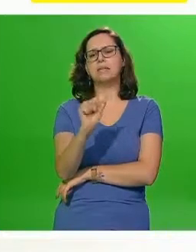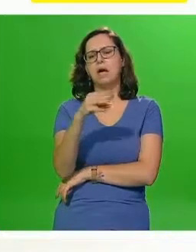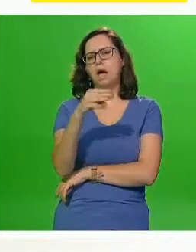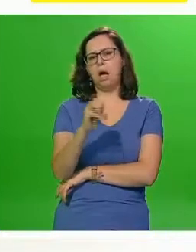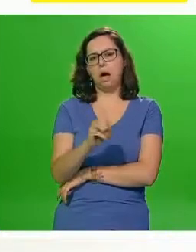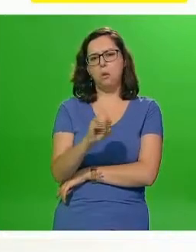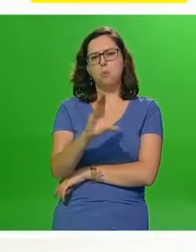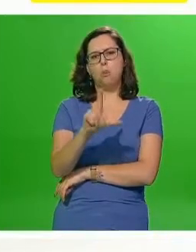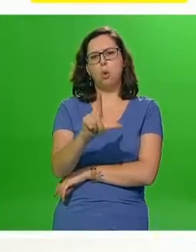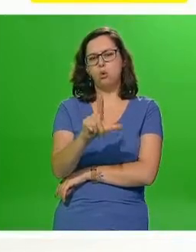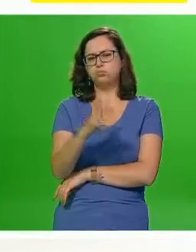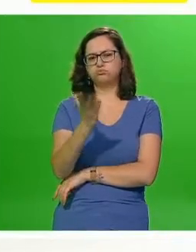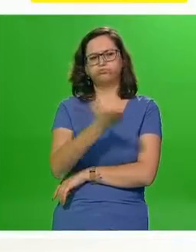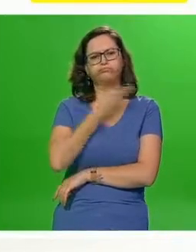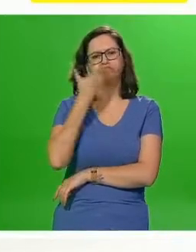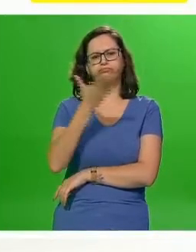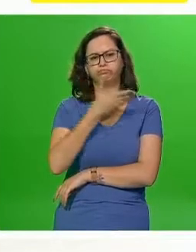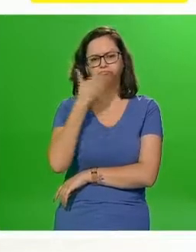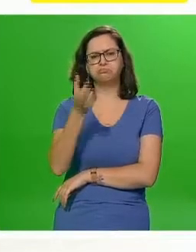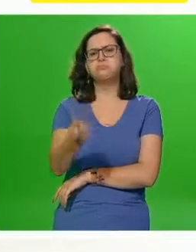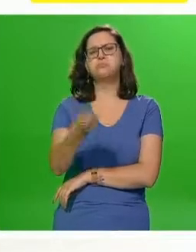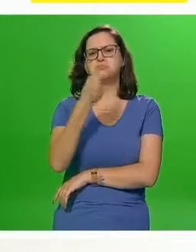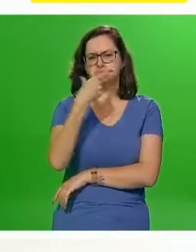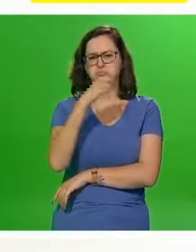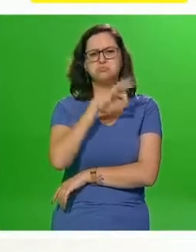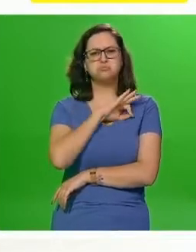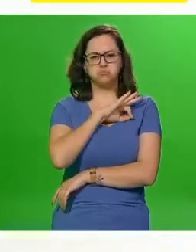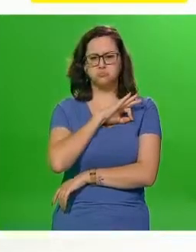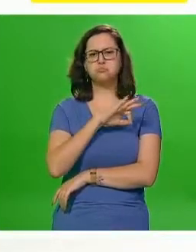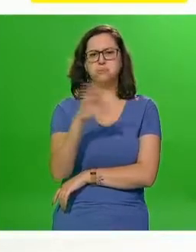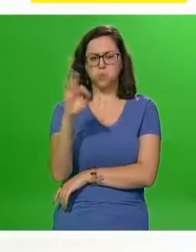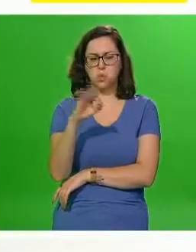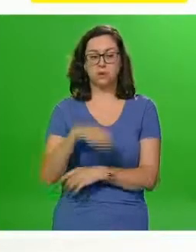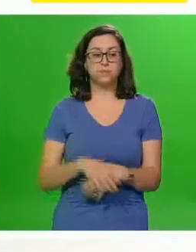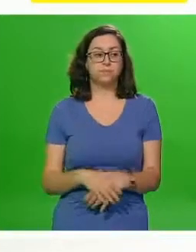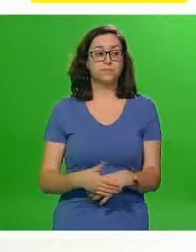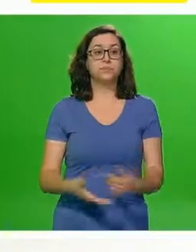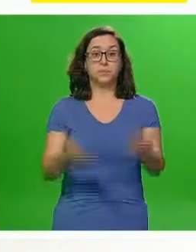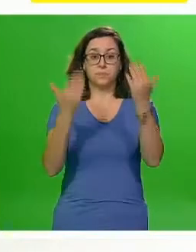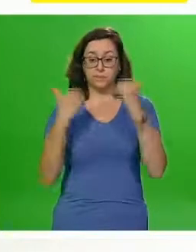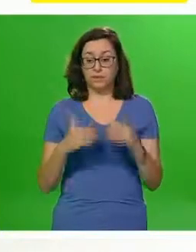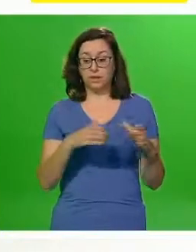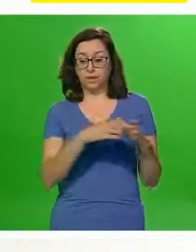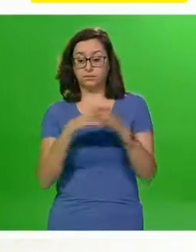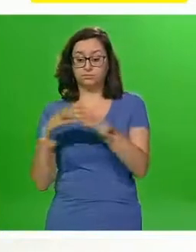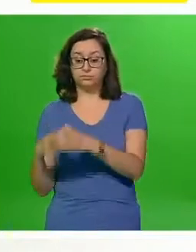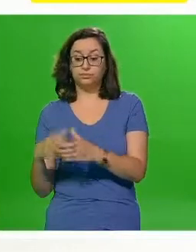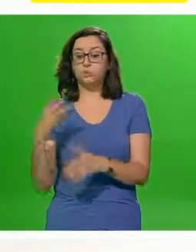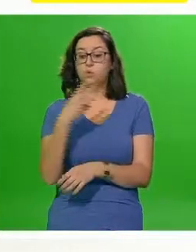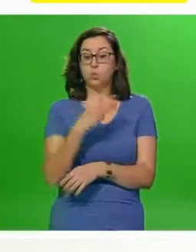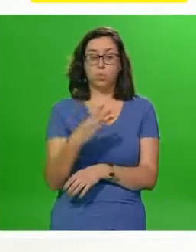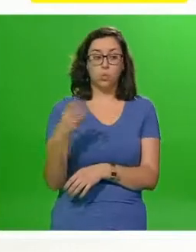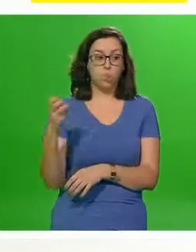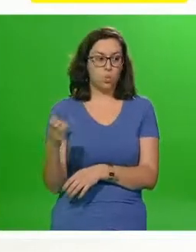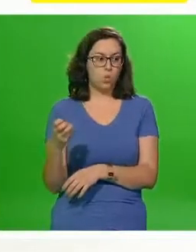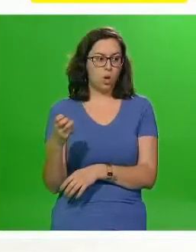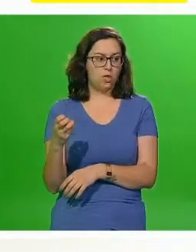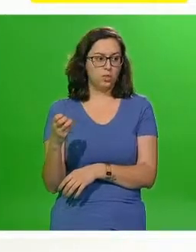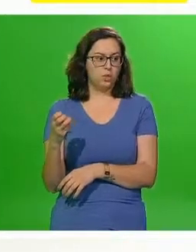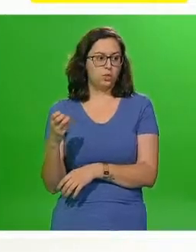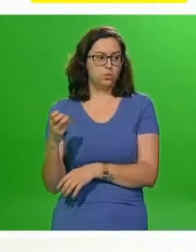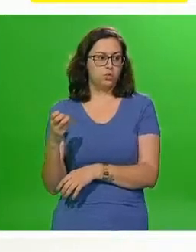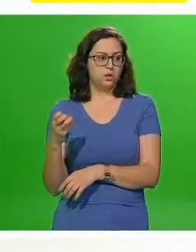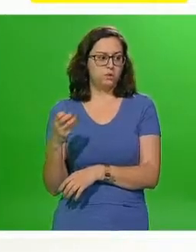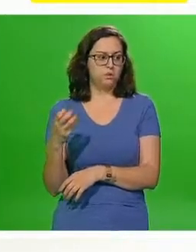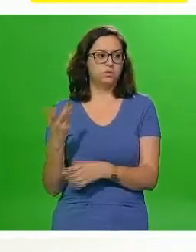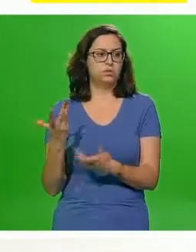sintomatología, pero son la gran mayoría. Tenemos 401 casos que son casos también asociados temporalmente con la